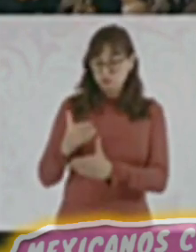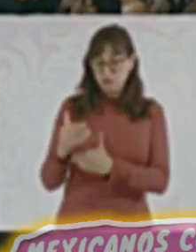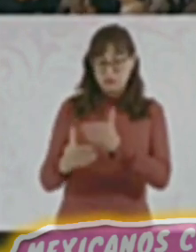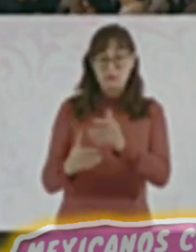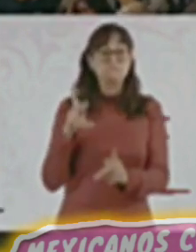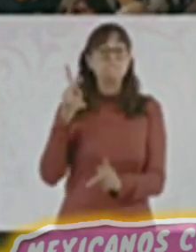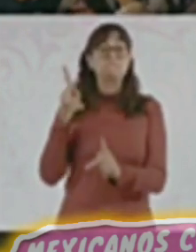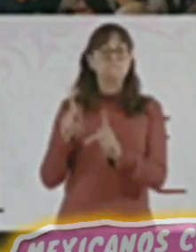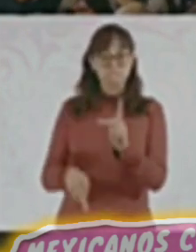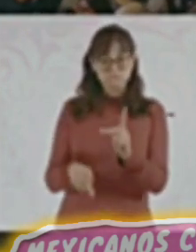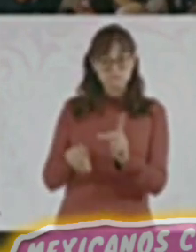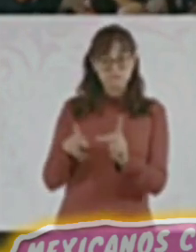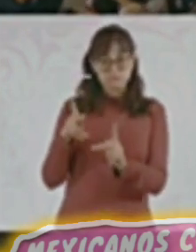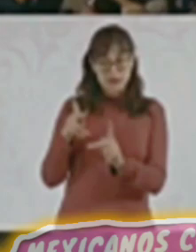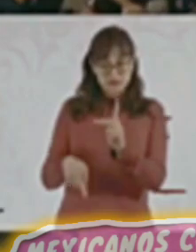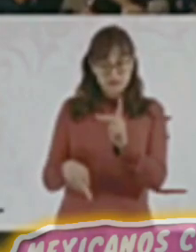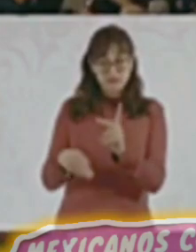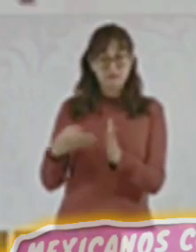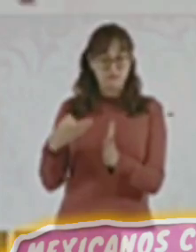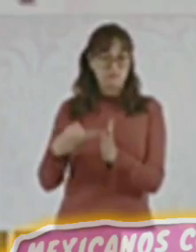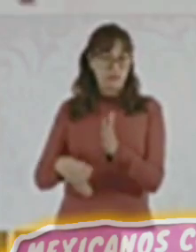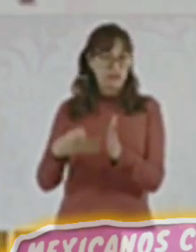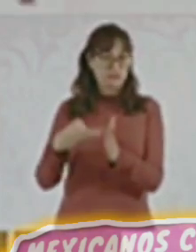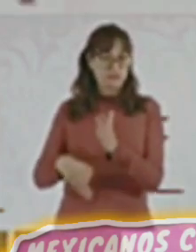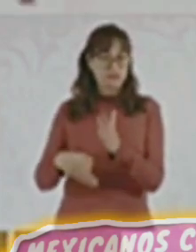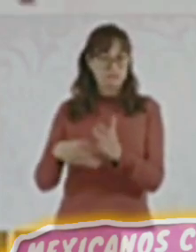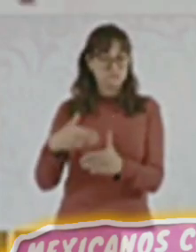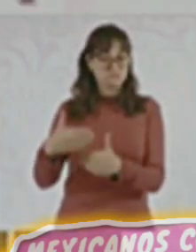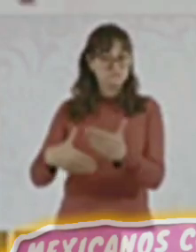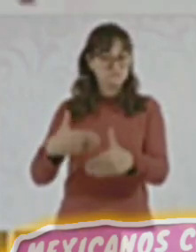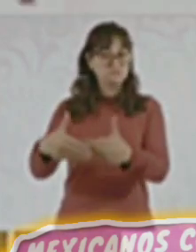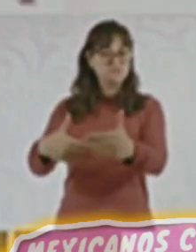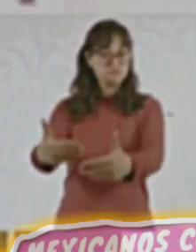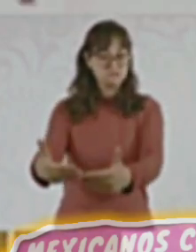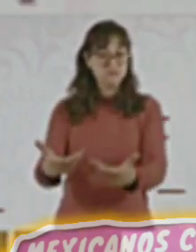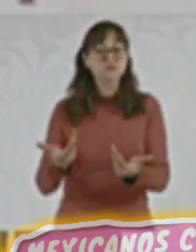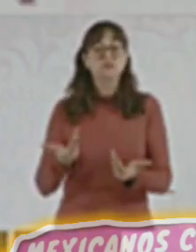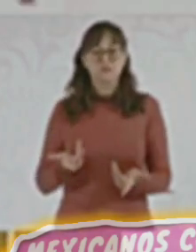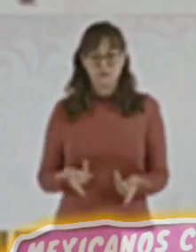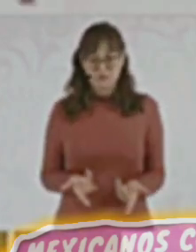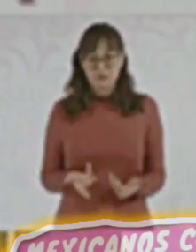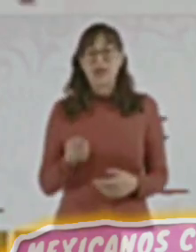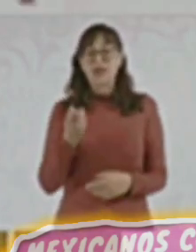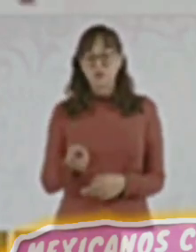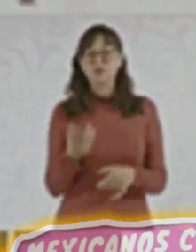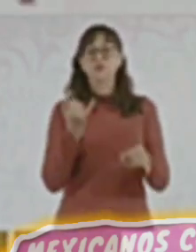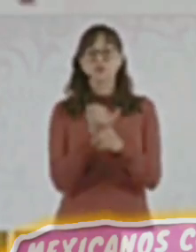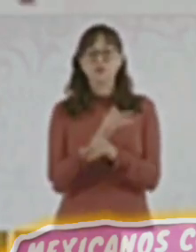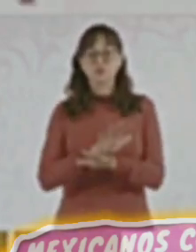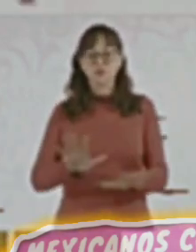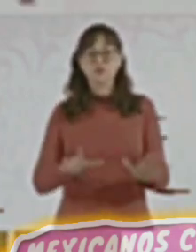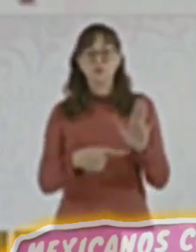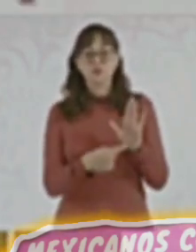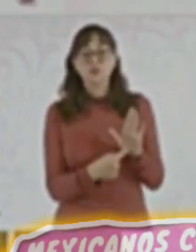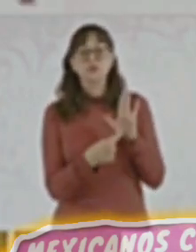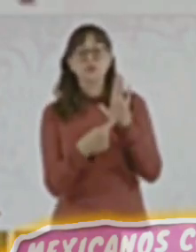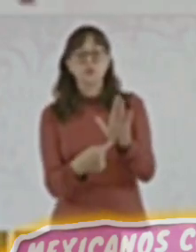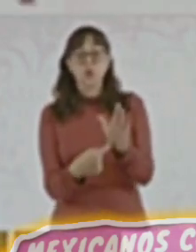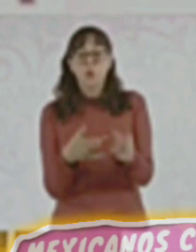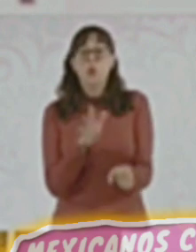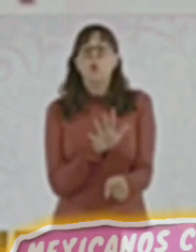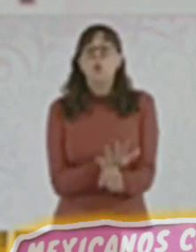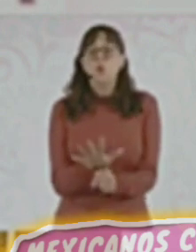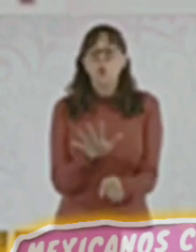sigue trabajando para información de todos y todas, que se conozca cuáles son estas obras carreteras, porque también